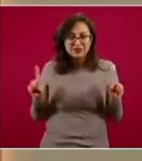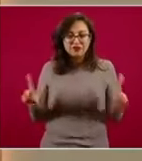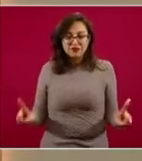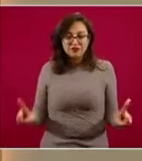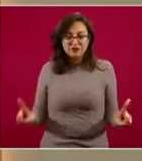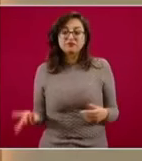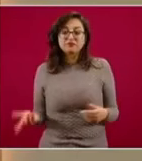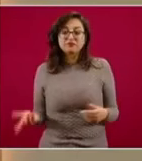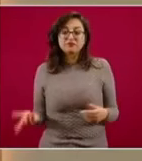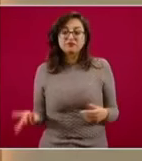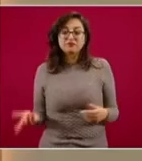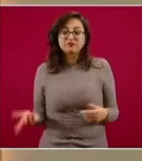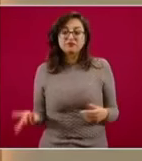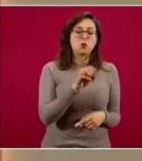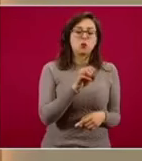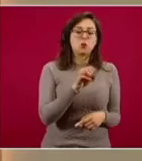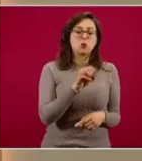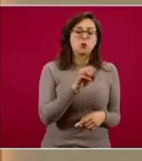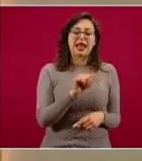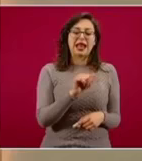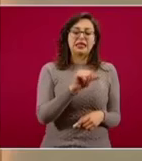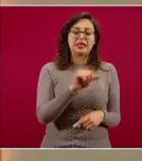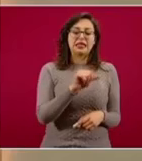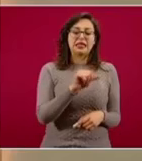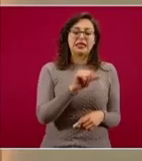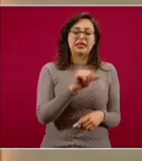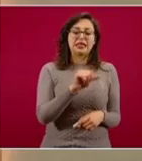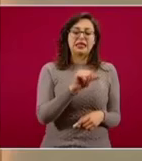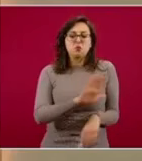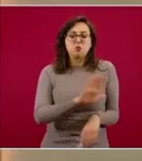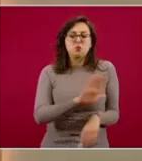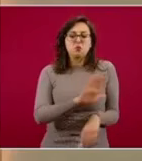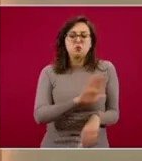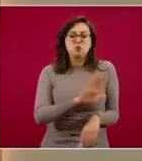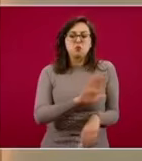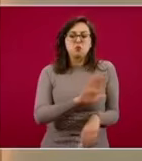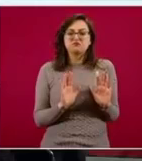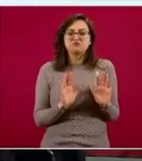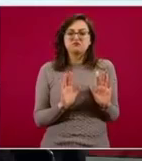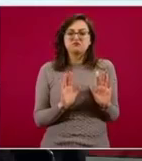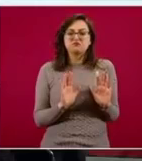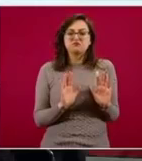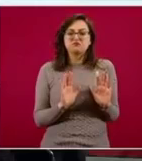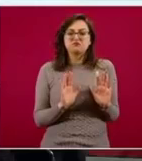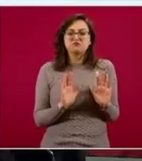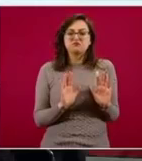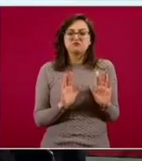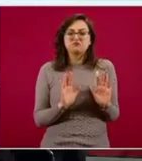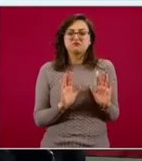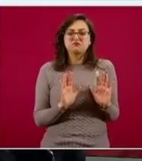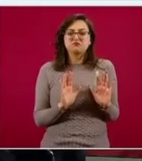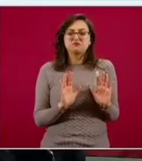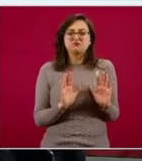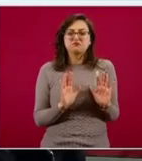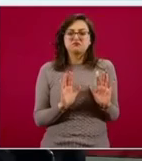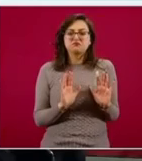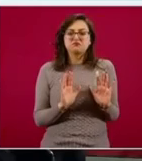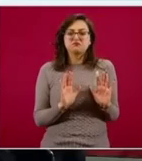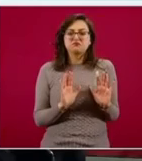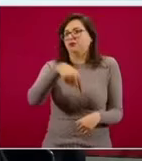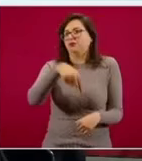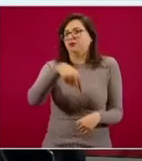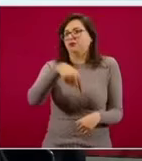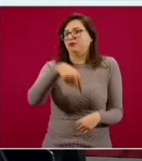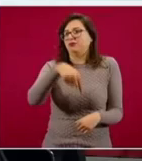En mortalidad es la probabilidad de morir con COVID o por COVID desde el momento en que uno está. En este momento estamos